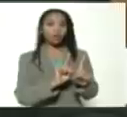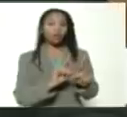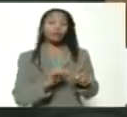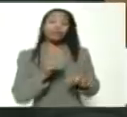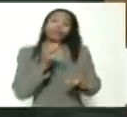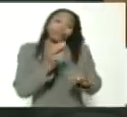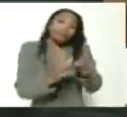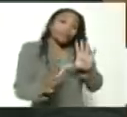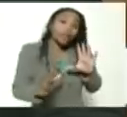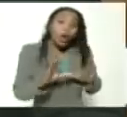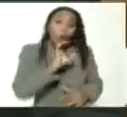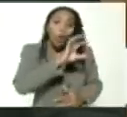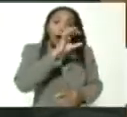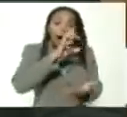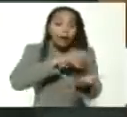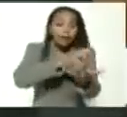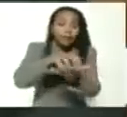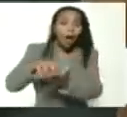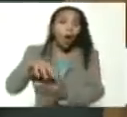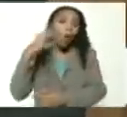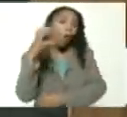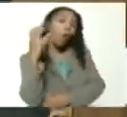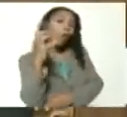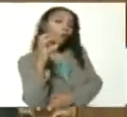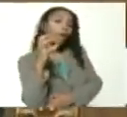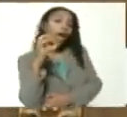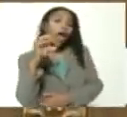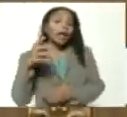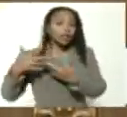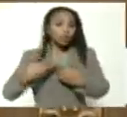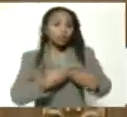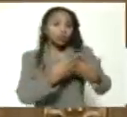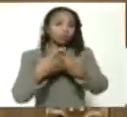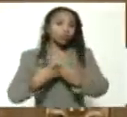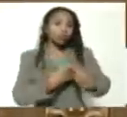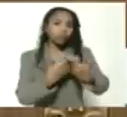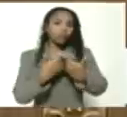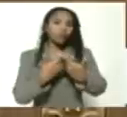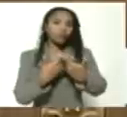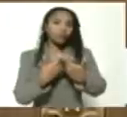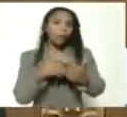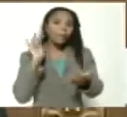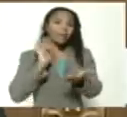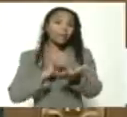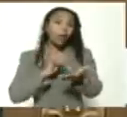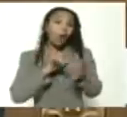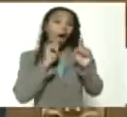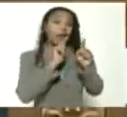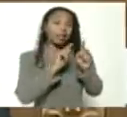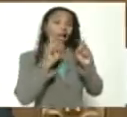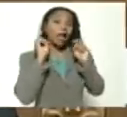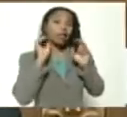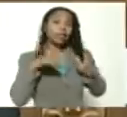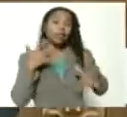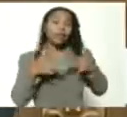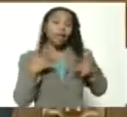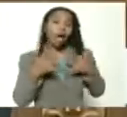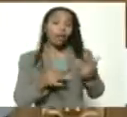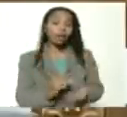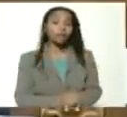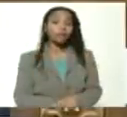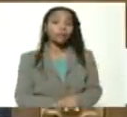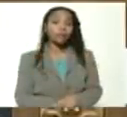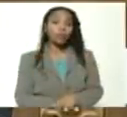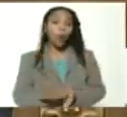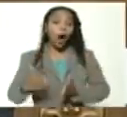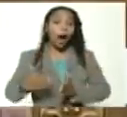Lamentablemente los estados de Colombia y los Estados Unidos de América participaron en estos hechos por la vía